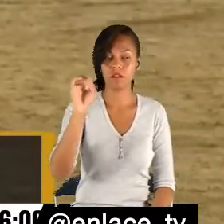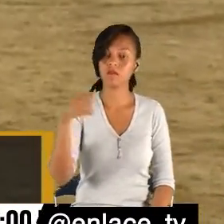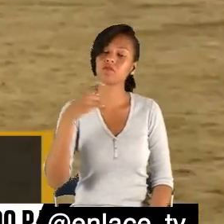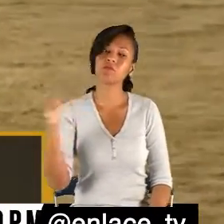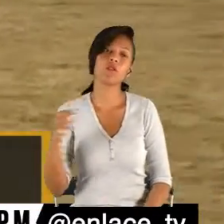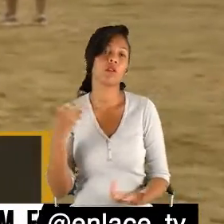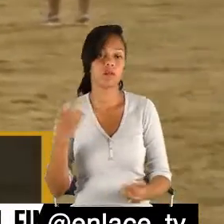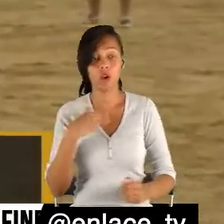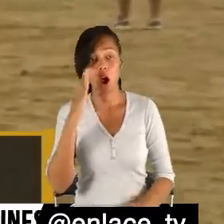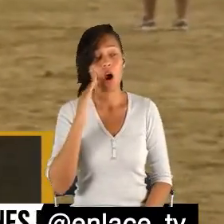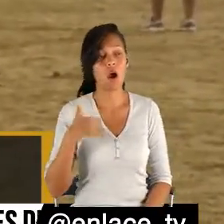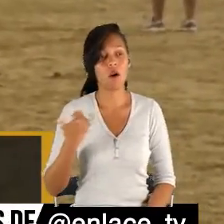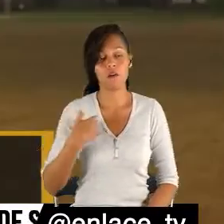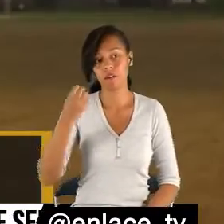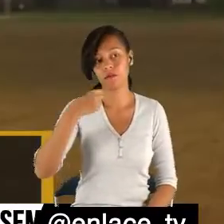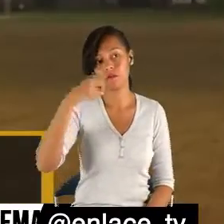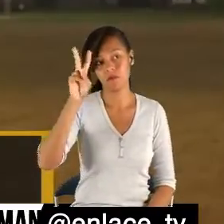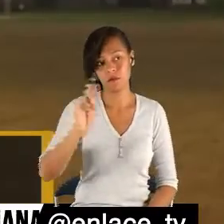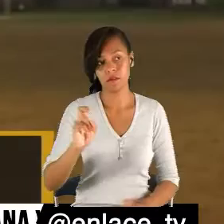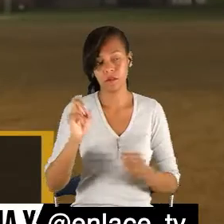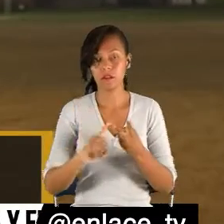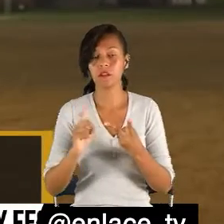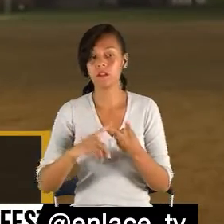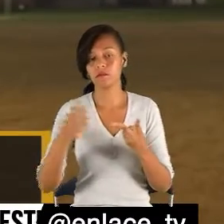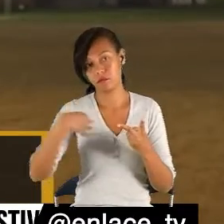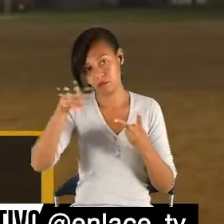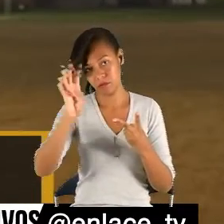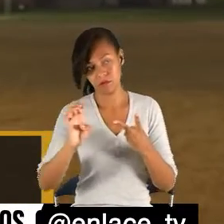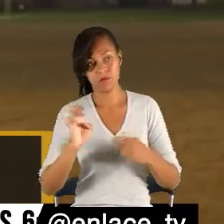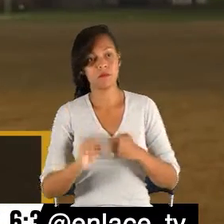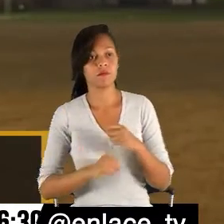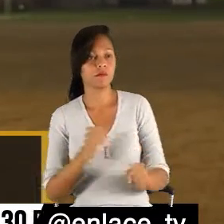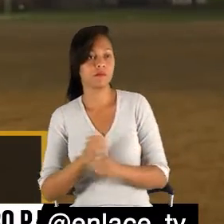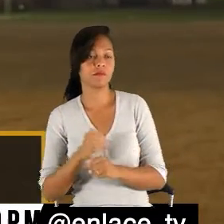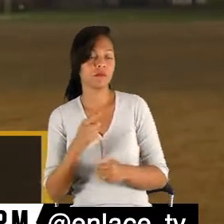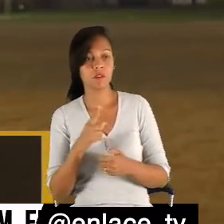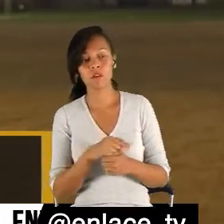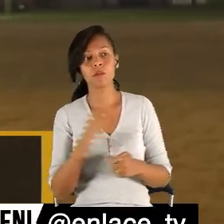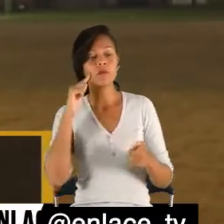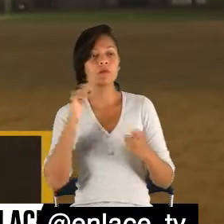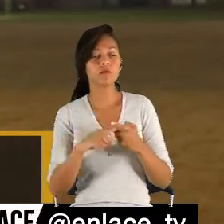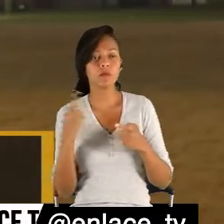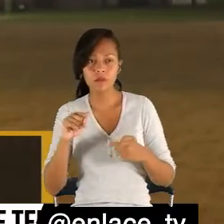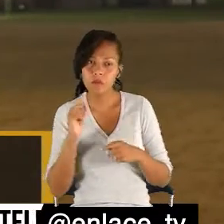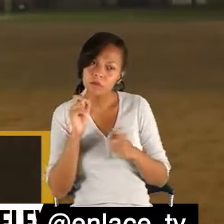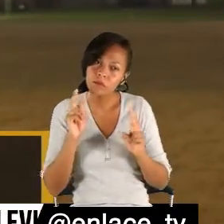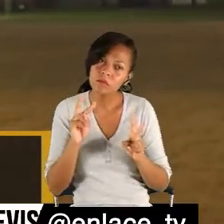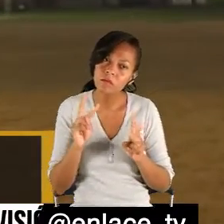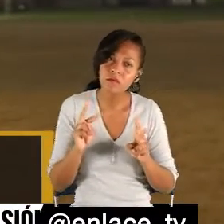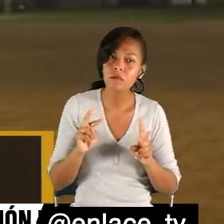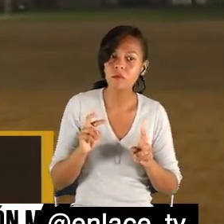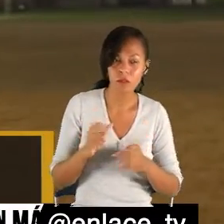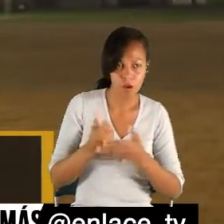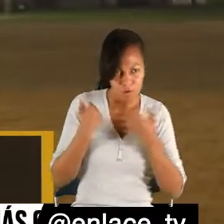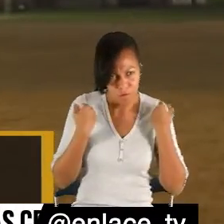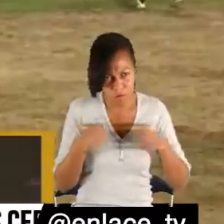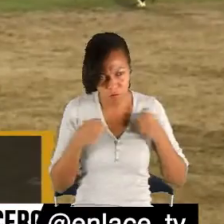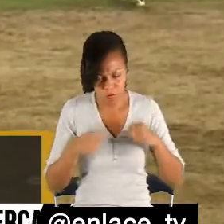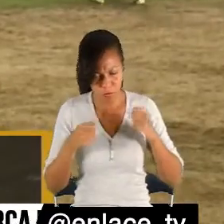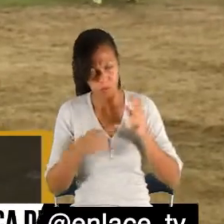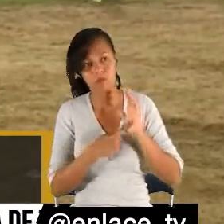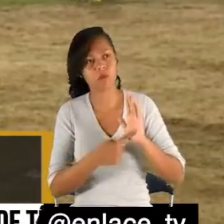sub-17 y sub-19 van a ser para nosotros positivos no mirar el resultado sino lo que verdaderamente están poniendo los jugadores que